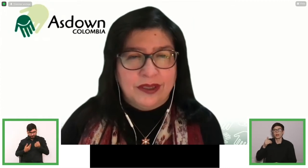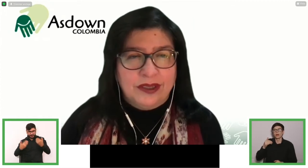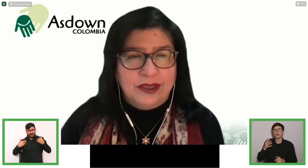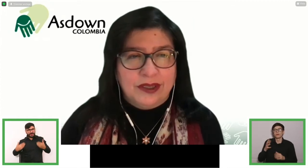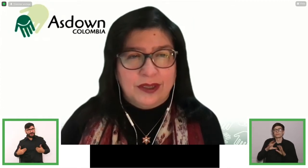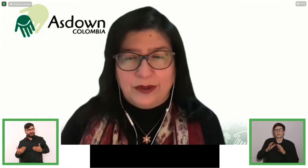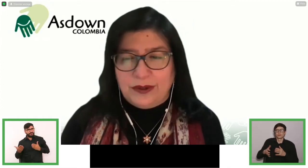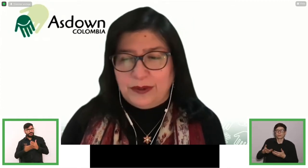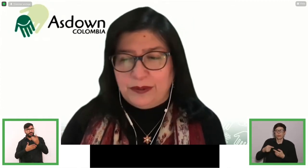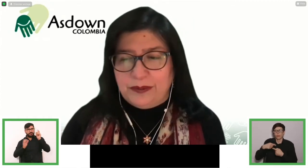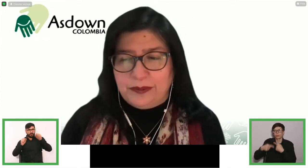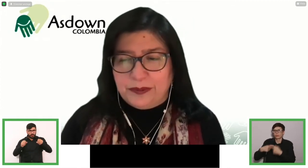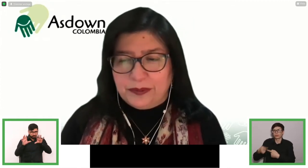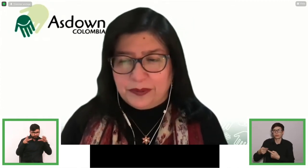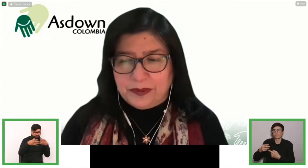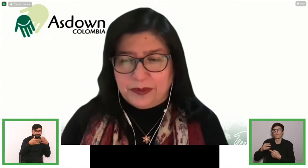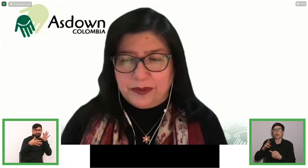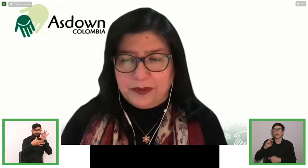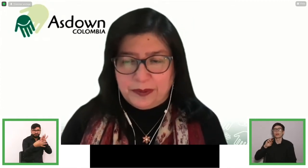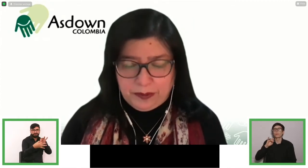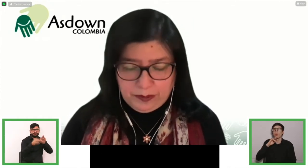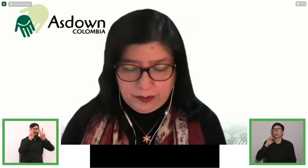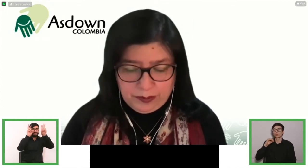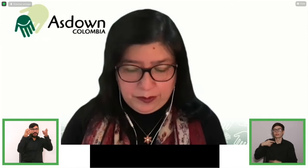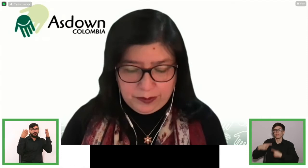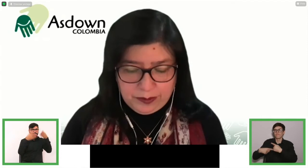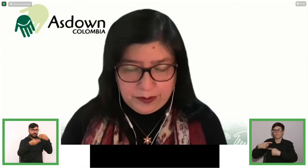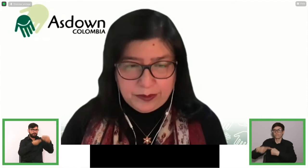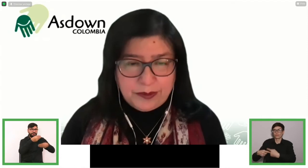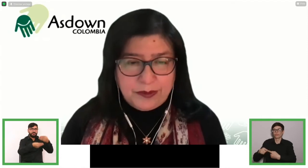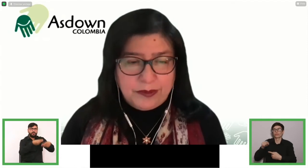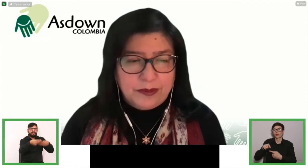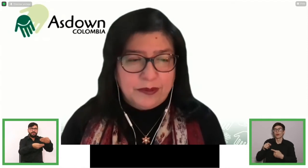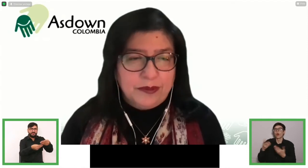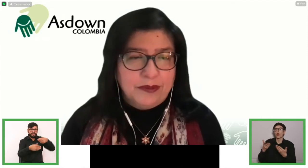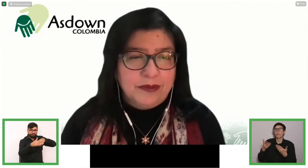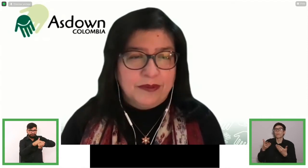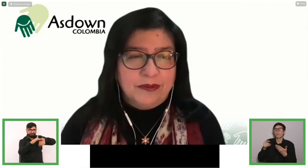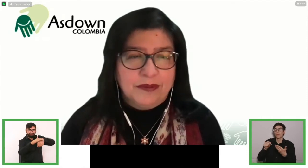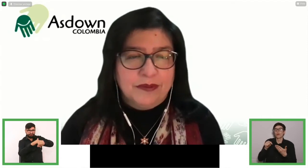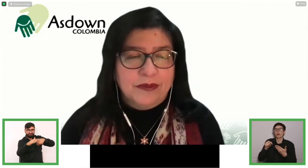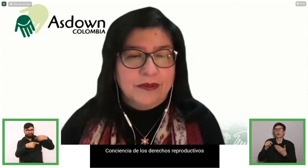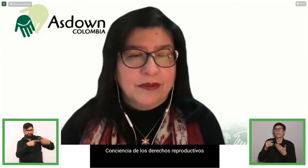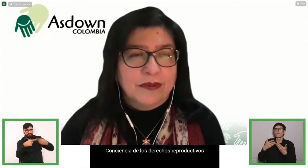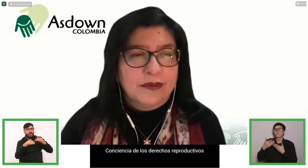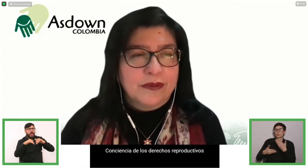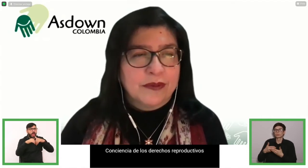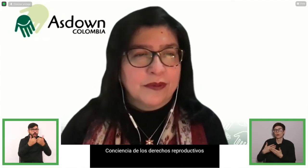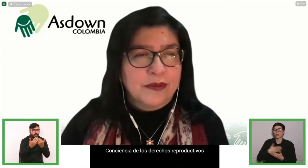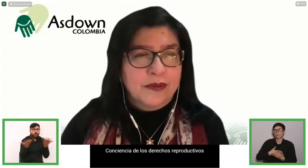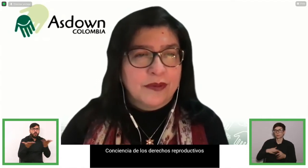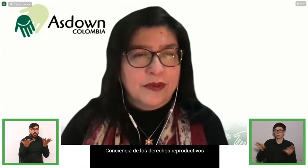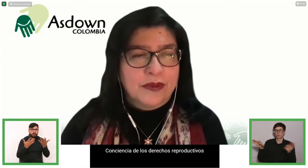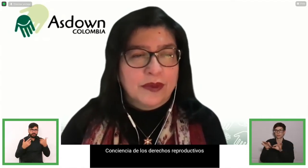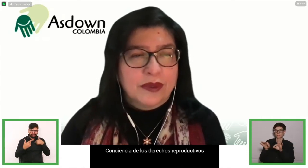discapacidades intelectuales y psicosociales. Me gustaría pedir la próxima diapositiva.